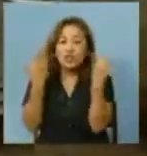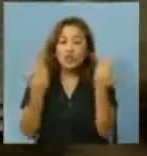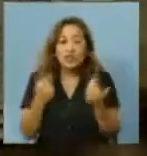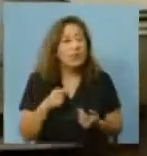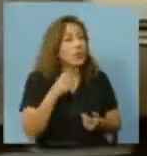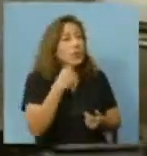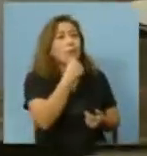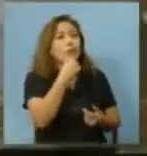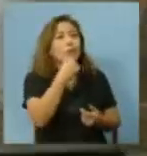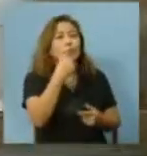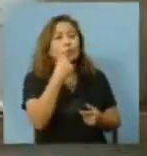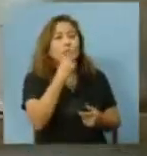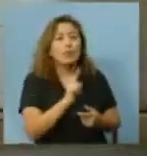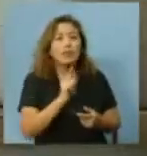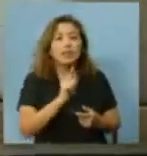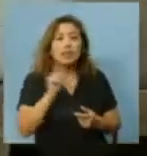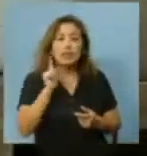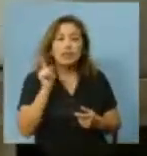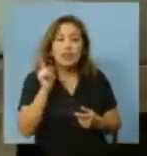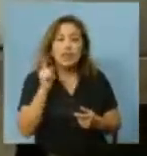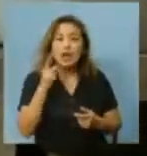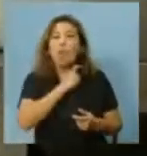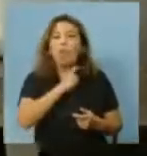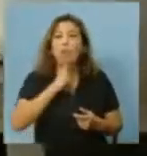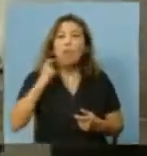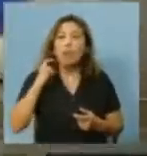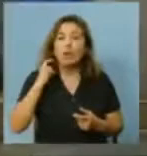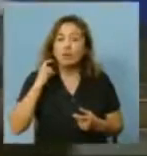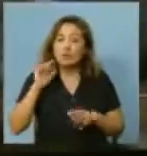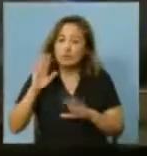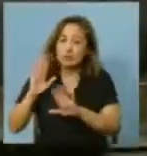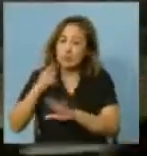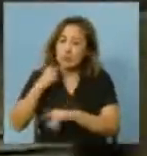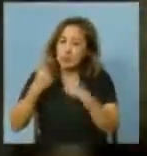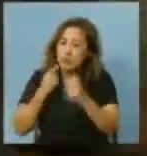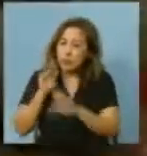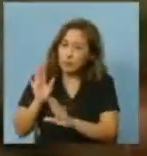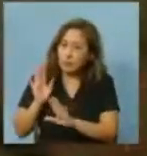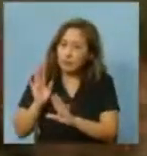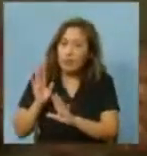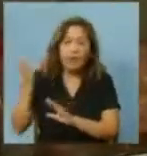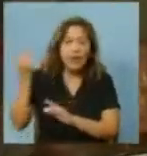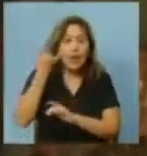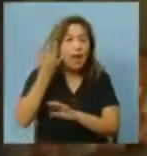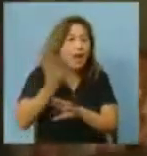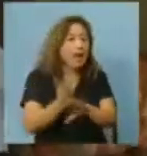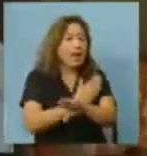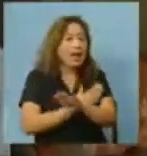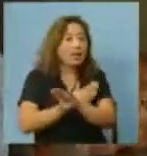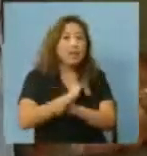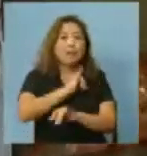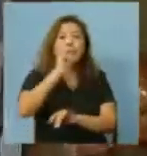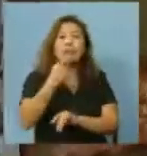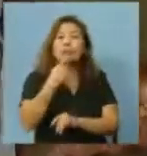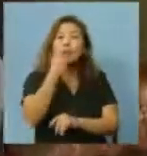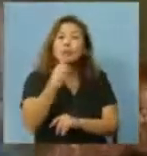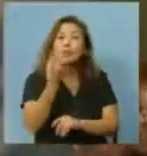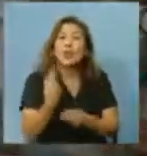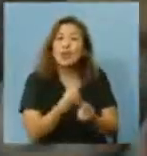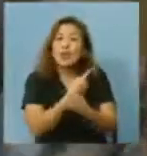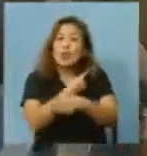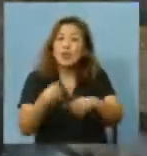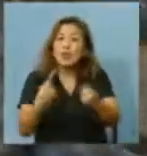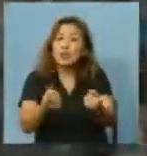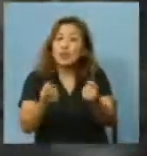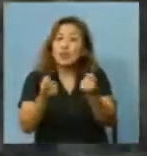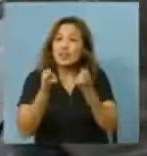una consulta, bueno, ¿puede ser? Entonces, la palabra del padre. Sí, sí, Omar, te escucho. Ya algo hablaba el padre, pero para preguntarle principalmente cuáles